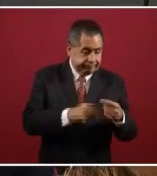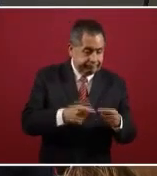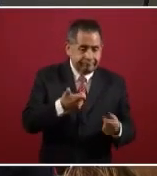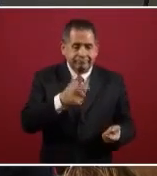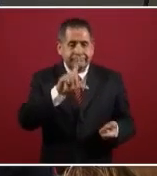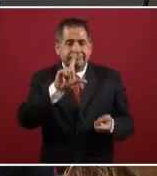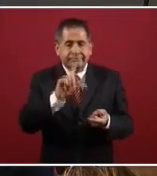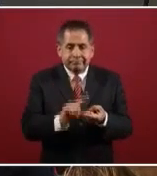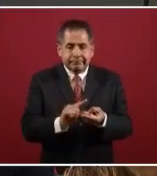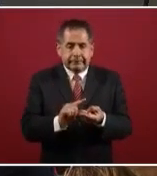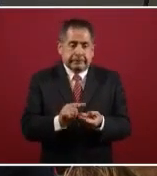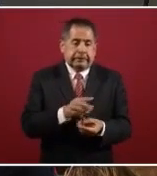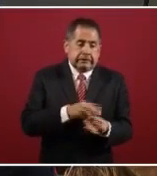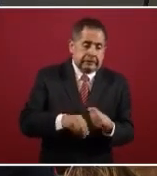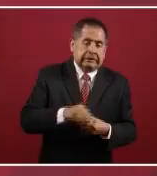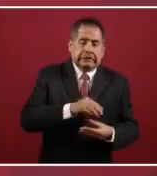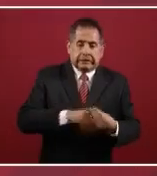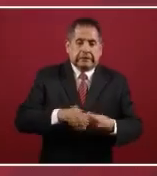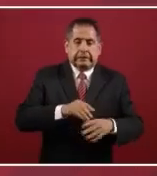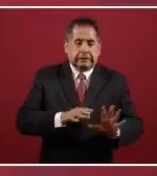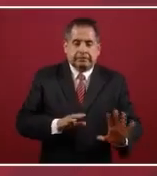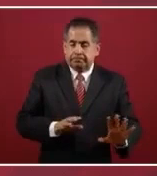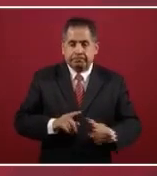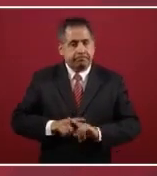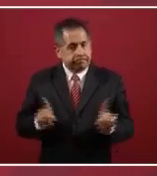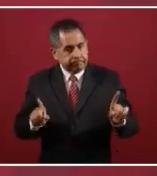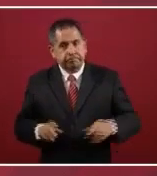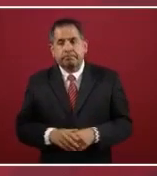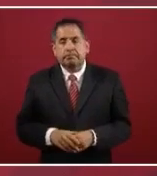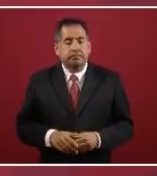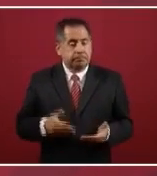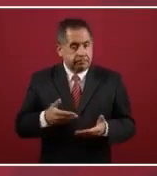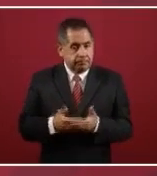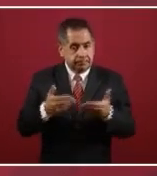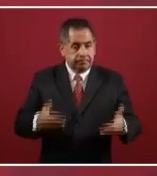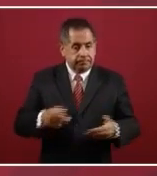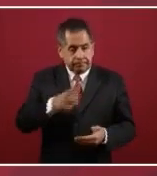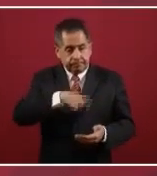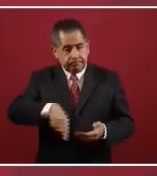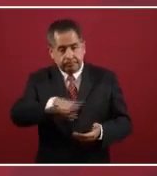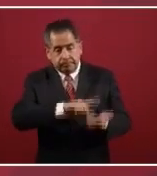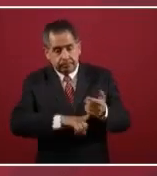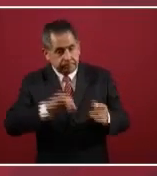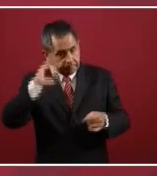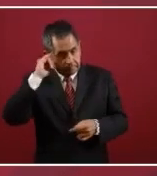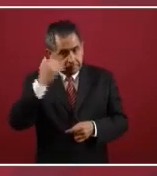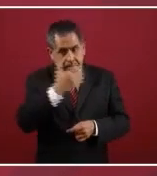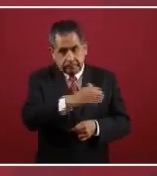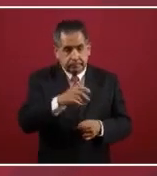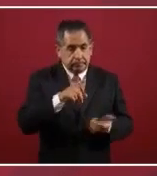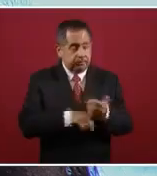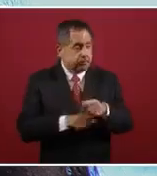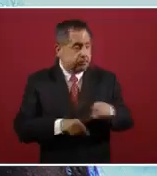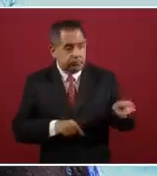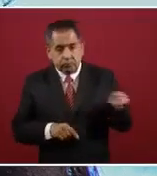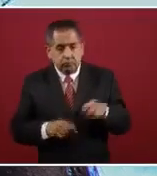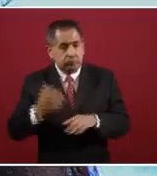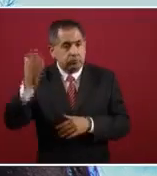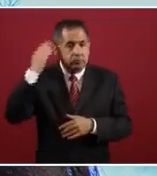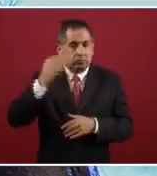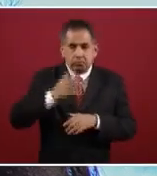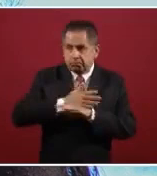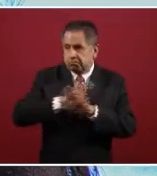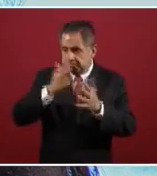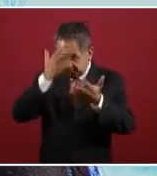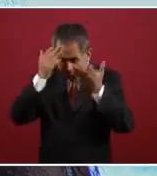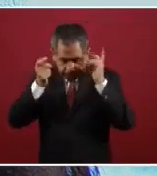baja, a bajo precio. Decirles también que en el caso de los campesinos cuentan con poca o nula información.